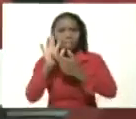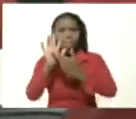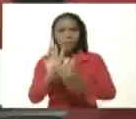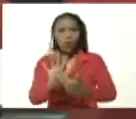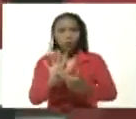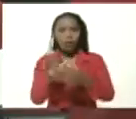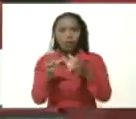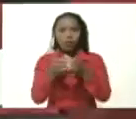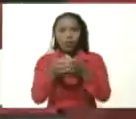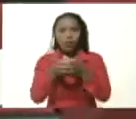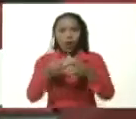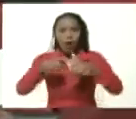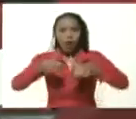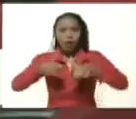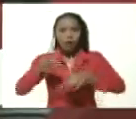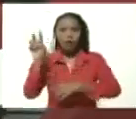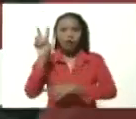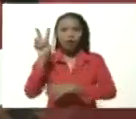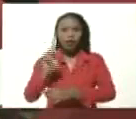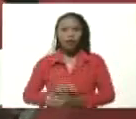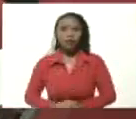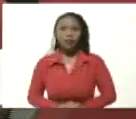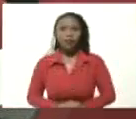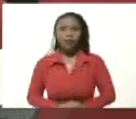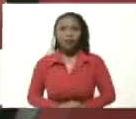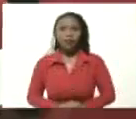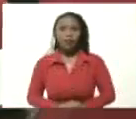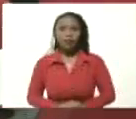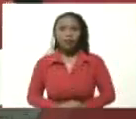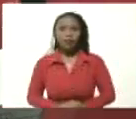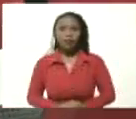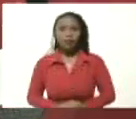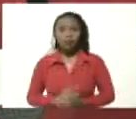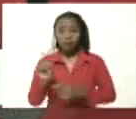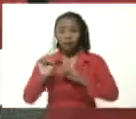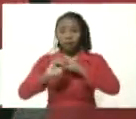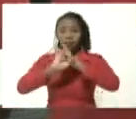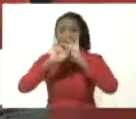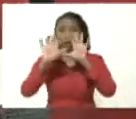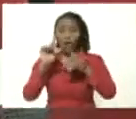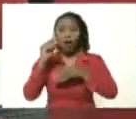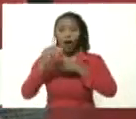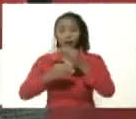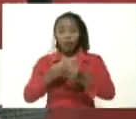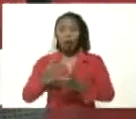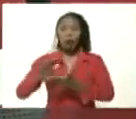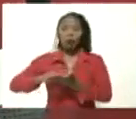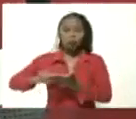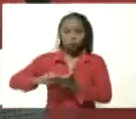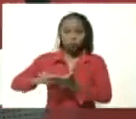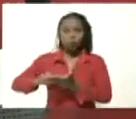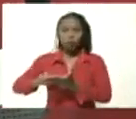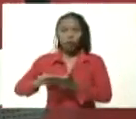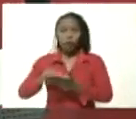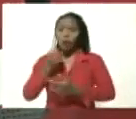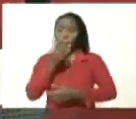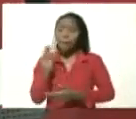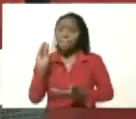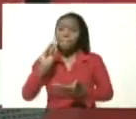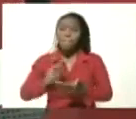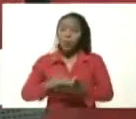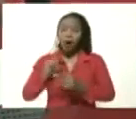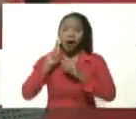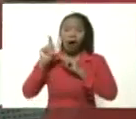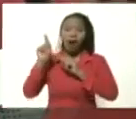del bloque acá en Venezuela. O sea, una declaración bastante conciliadora. Y bueno, la posición desde